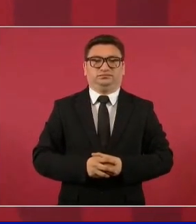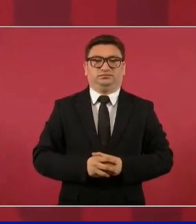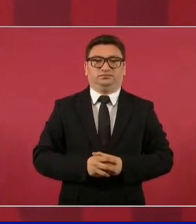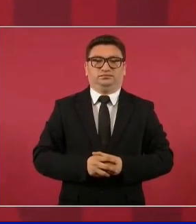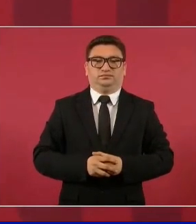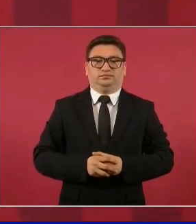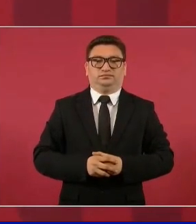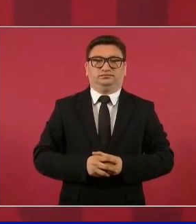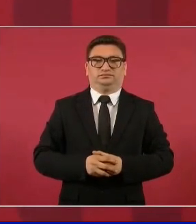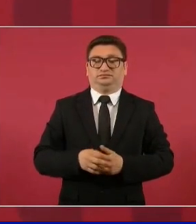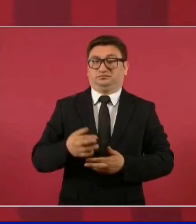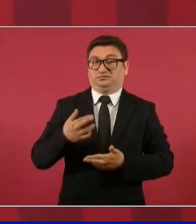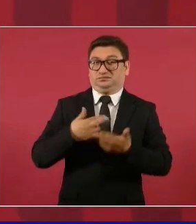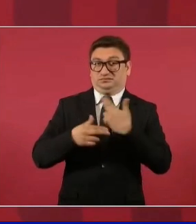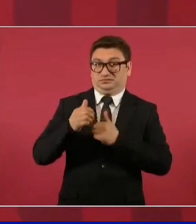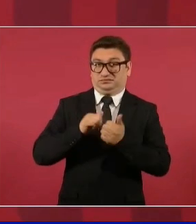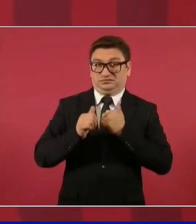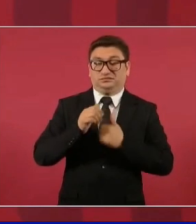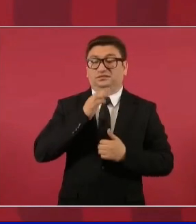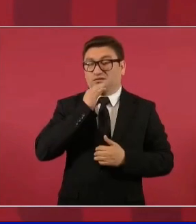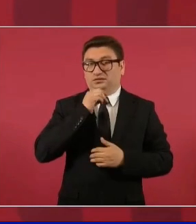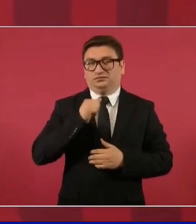no se podría